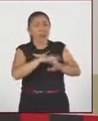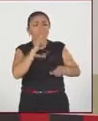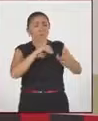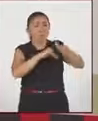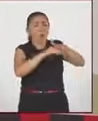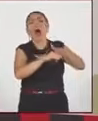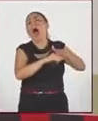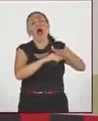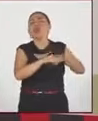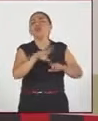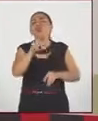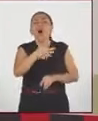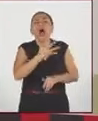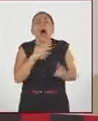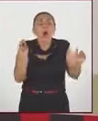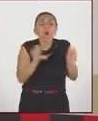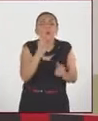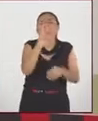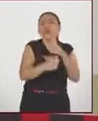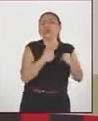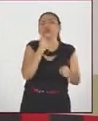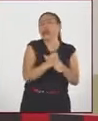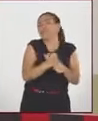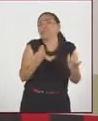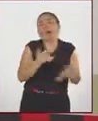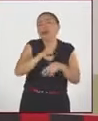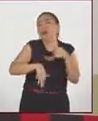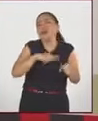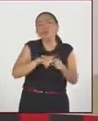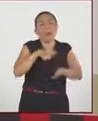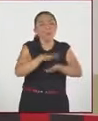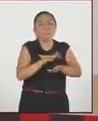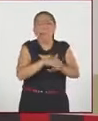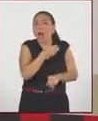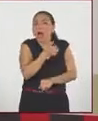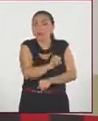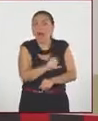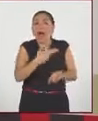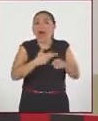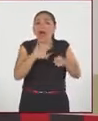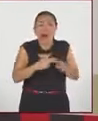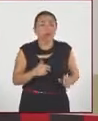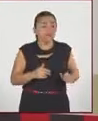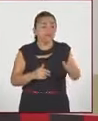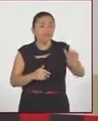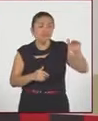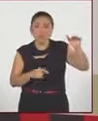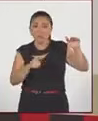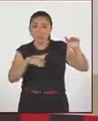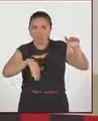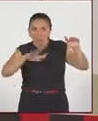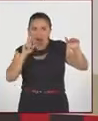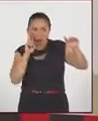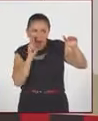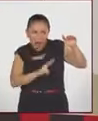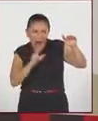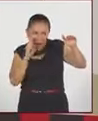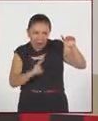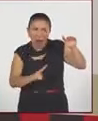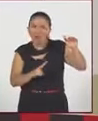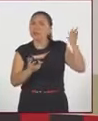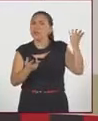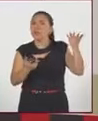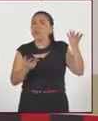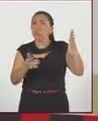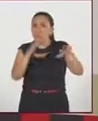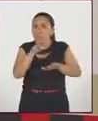tiene todavía 2 años. Prácticamente todos tenemos el pie plano. Conforme vayan avanzando, si es que ven que se desarrolla el